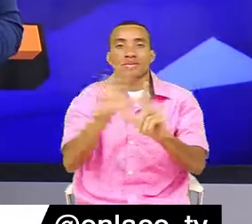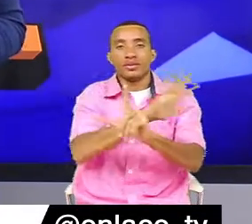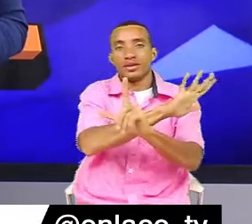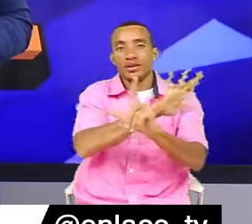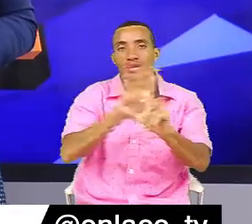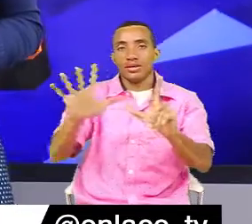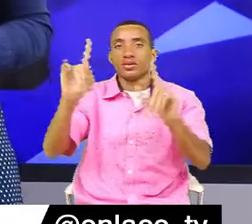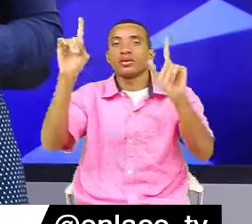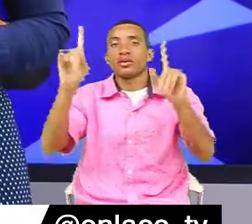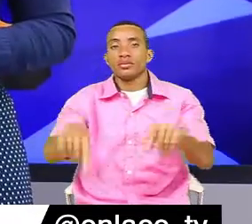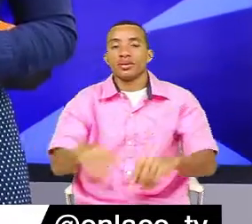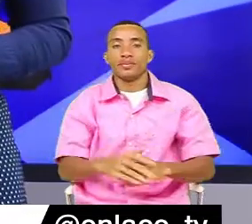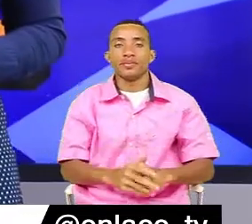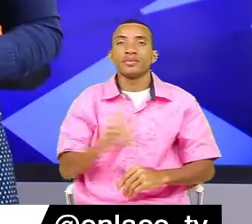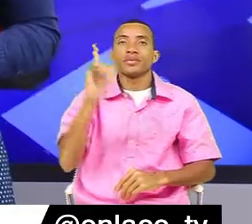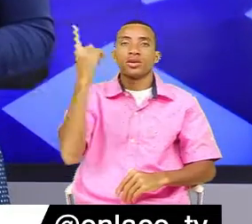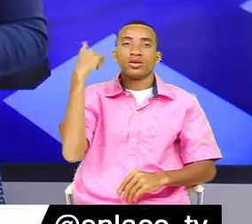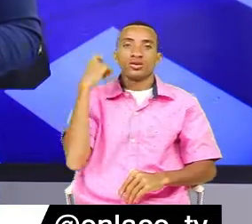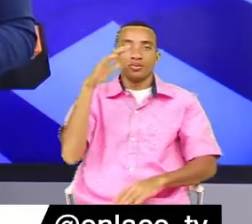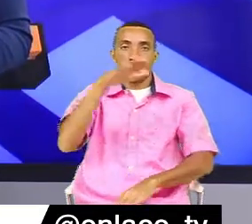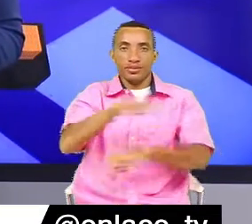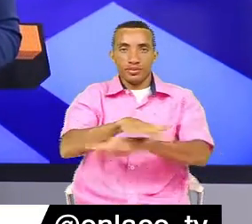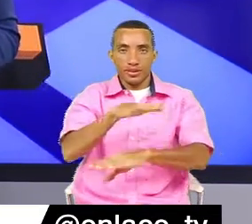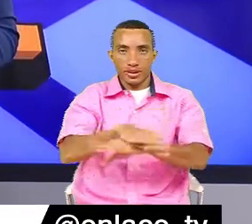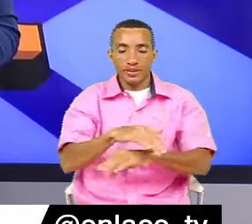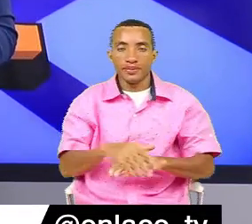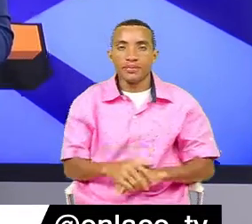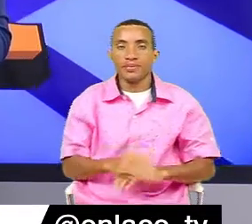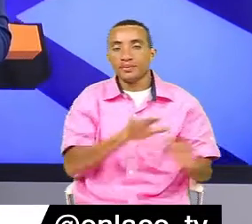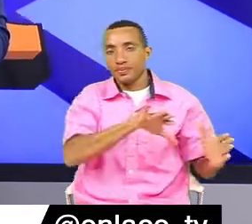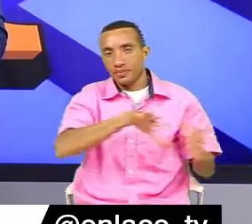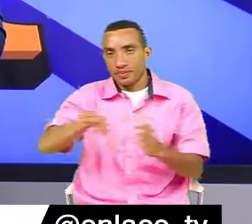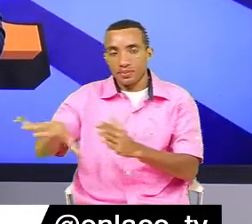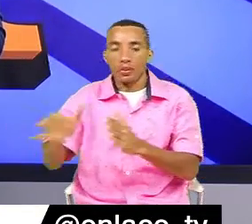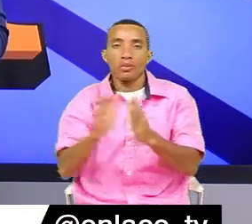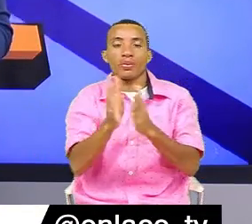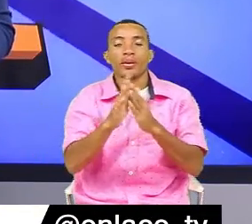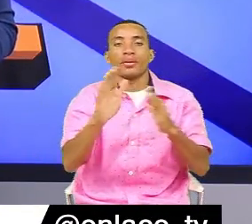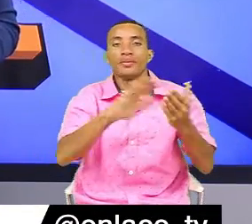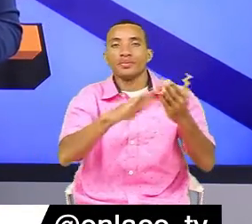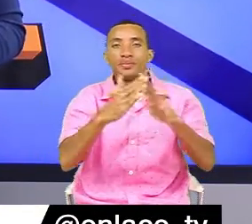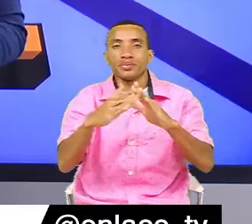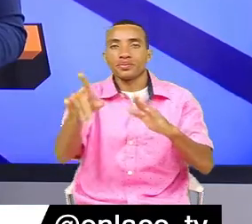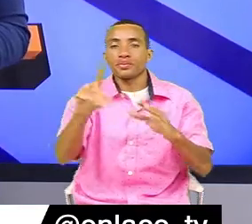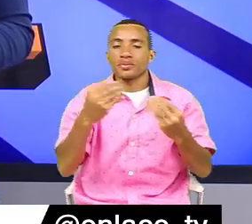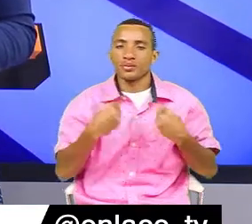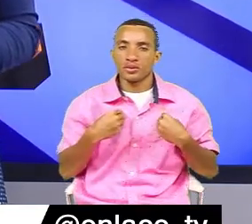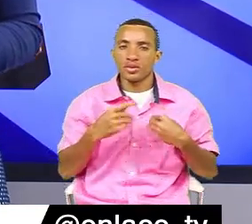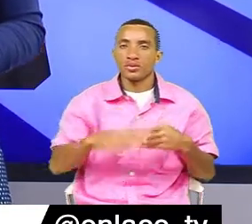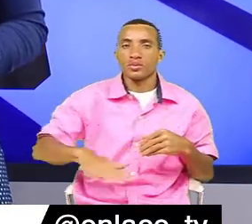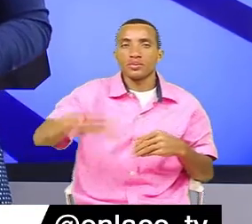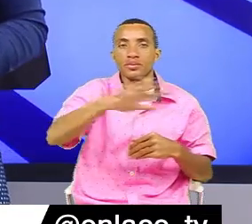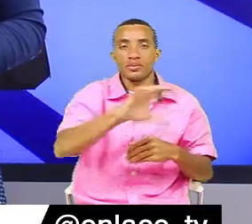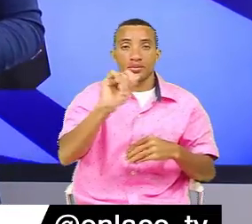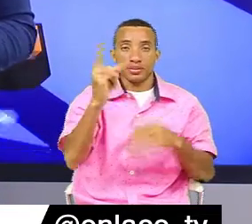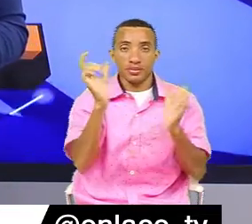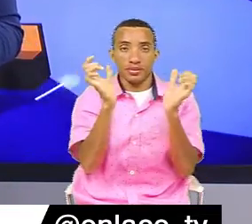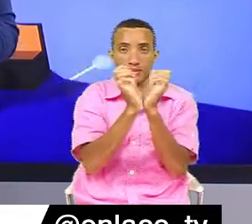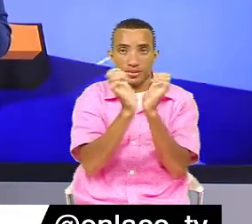registró en la tarde de ayer. En otras noticias, comunidad del barrio Primero de Mayo muestra por medio de